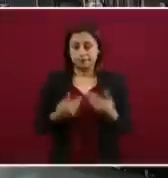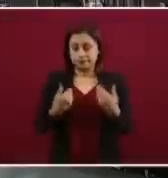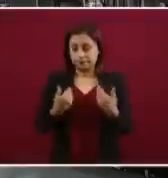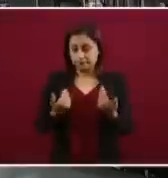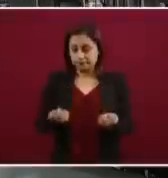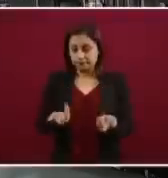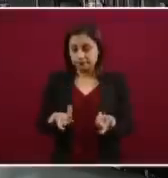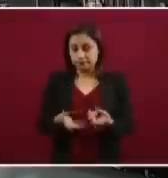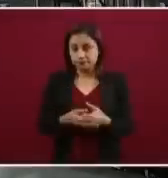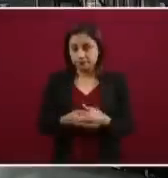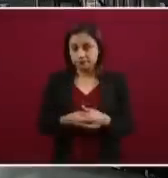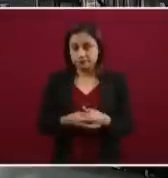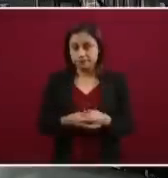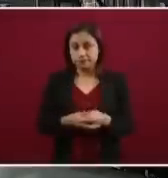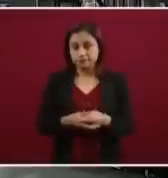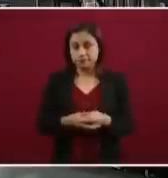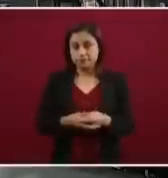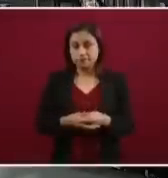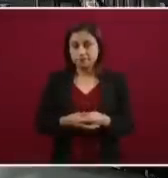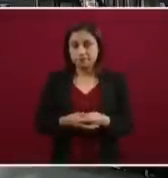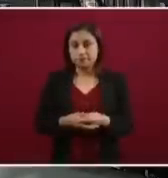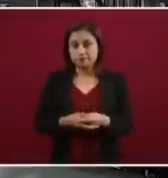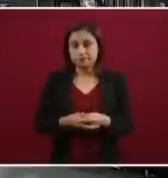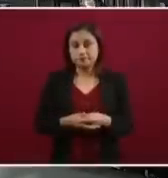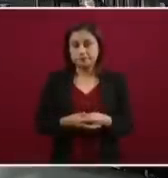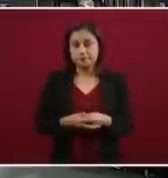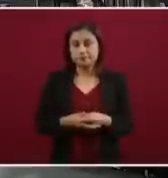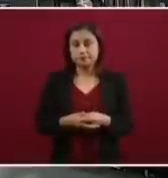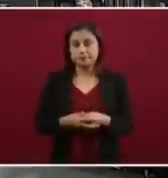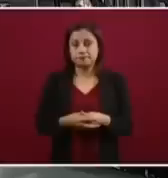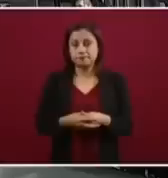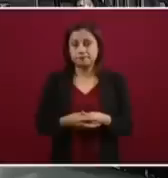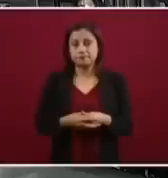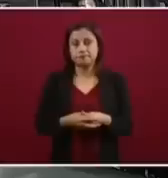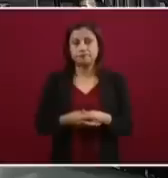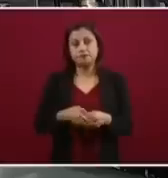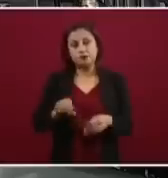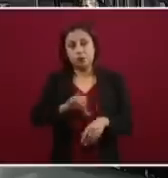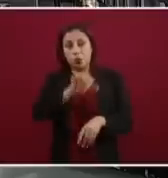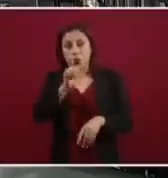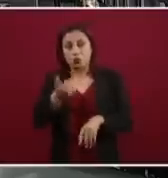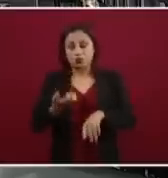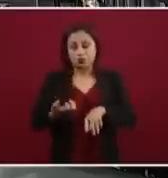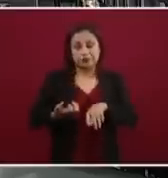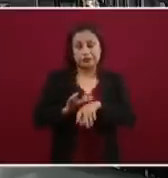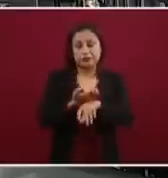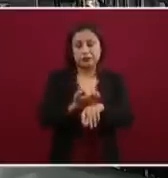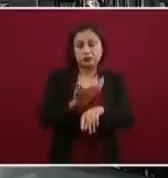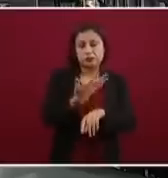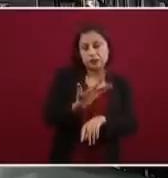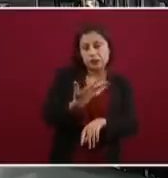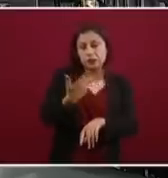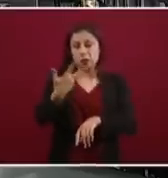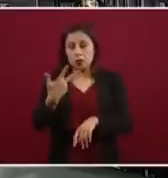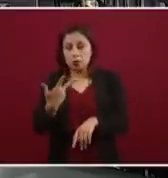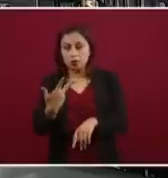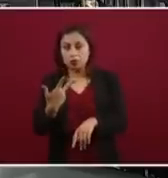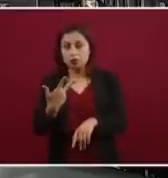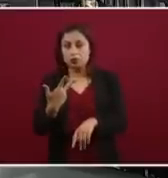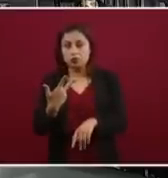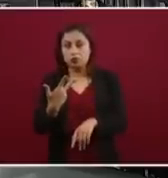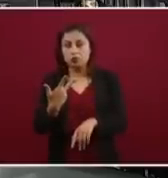Y en 5, 8 estados se concentran